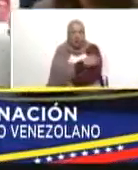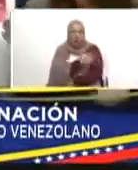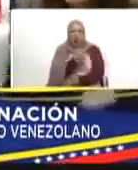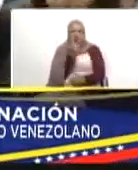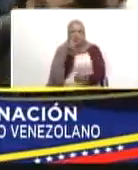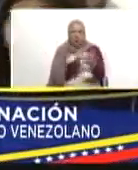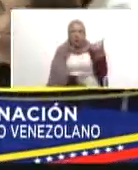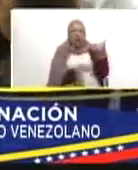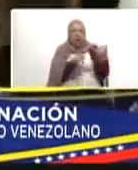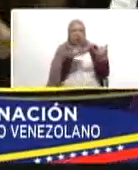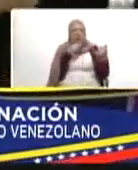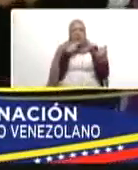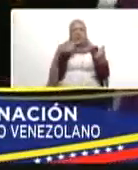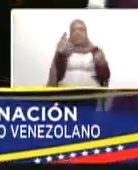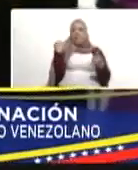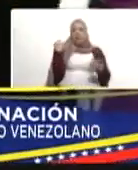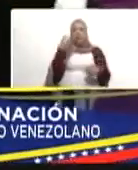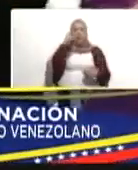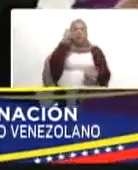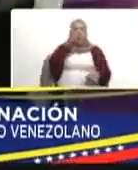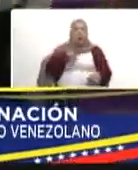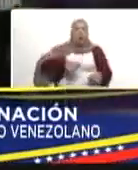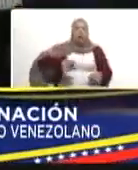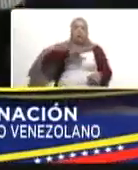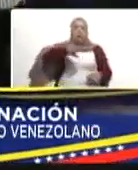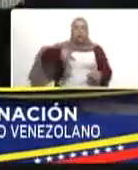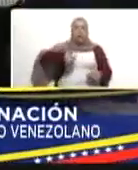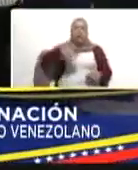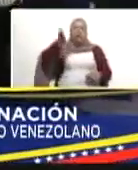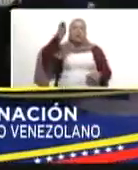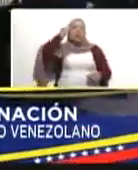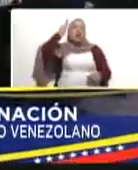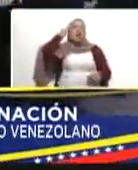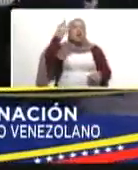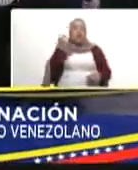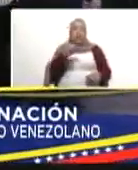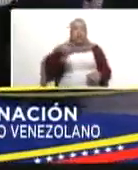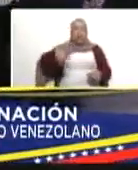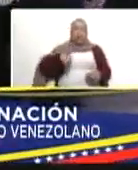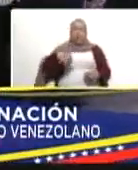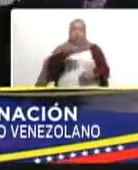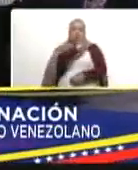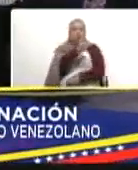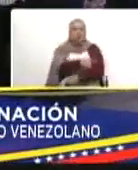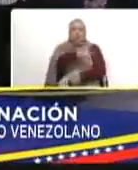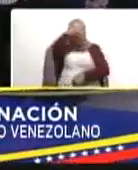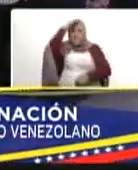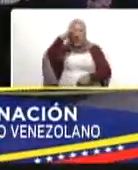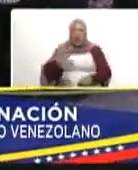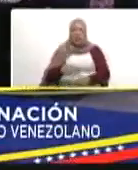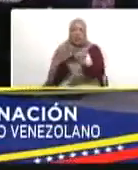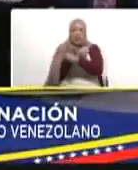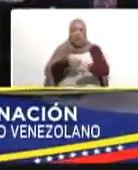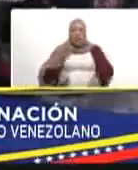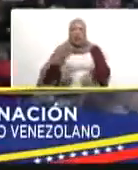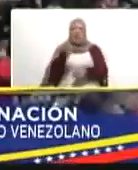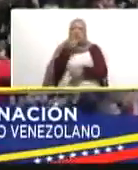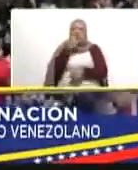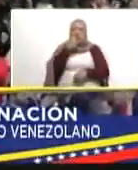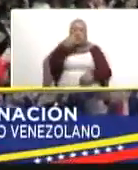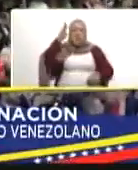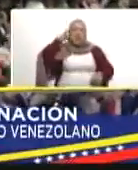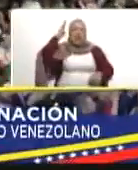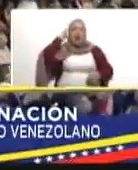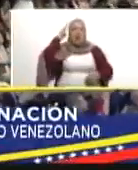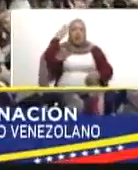apellidos nuestro pueblo sabría qué hacer nuestra Fuerza Armada nacional bolivariana sabría